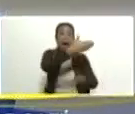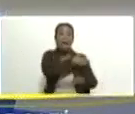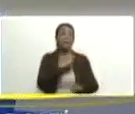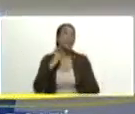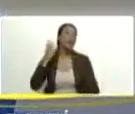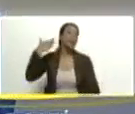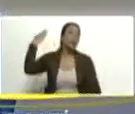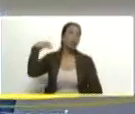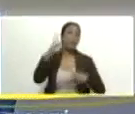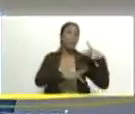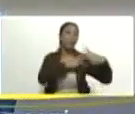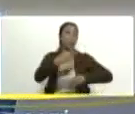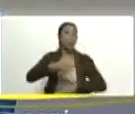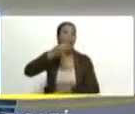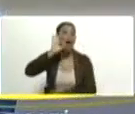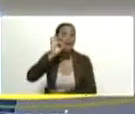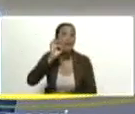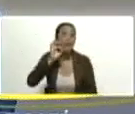un gran productor de café.